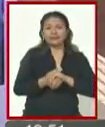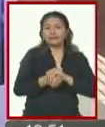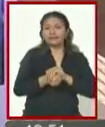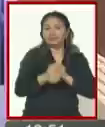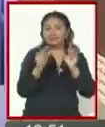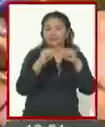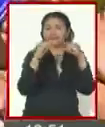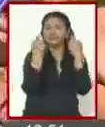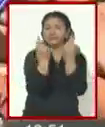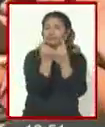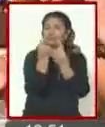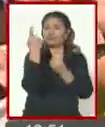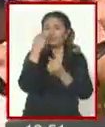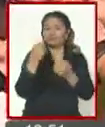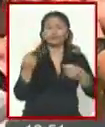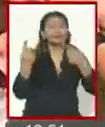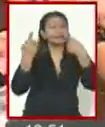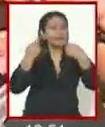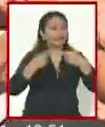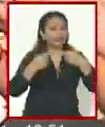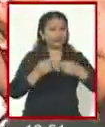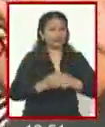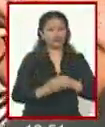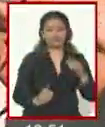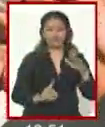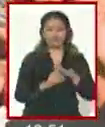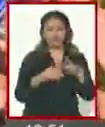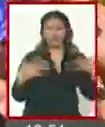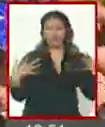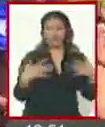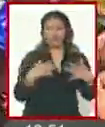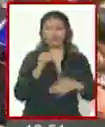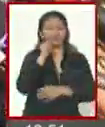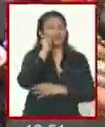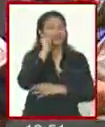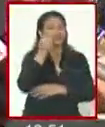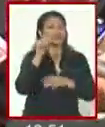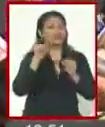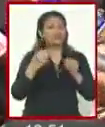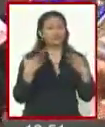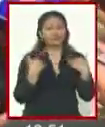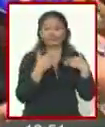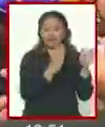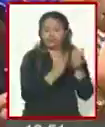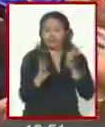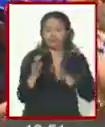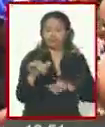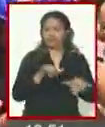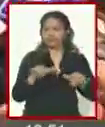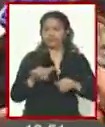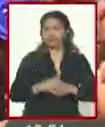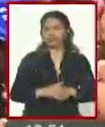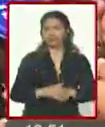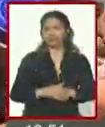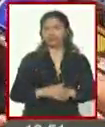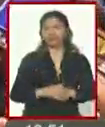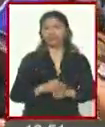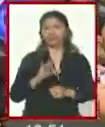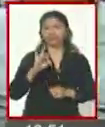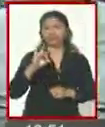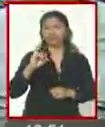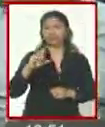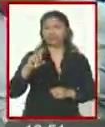de estos grupos para confrontar, generar zozobra y el día de mañana poner orden, como lo hicieron con Fidel